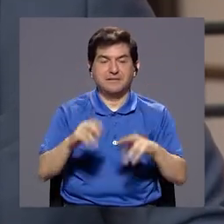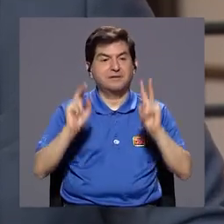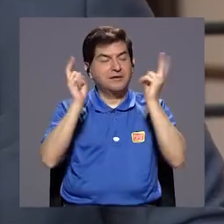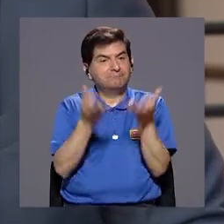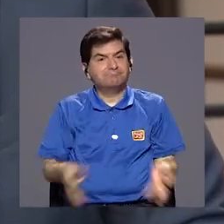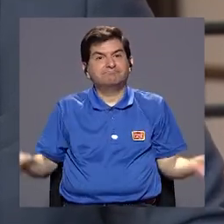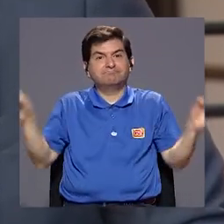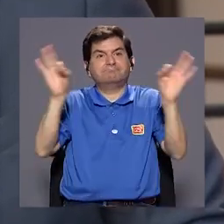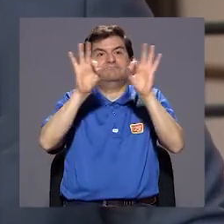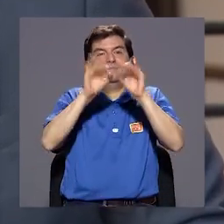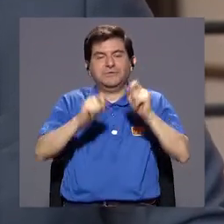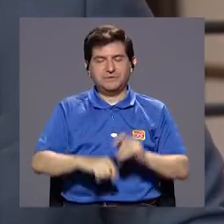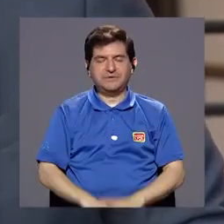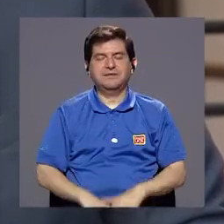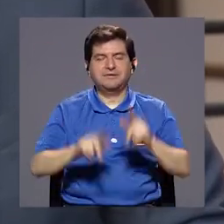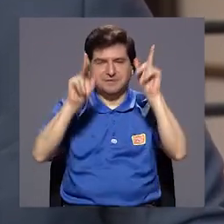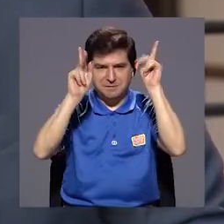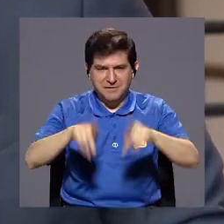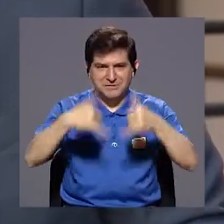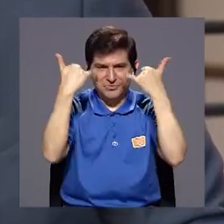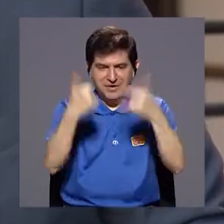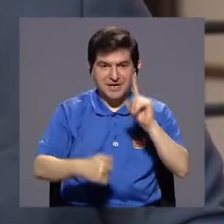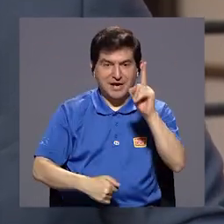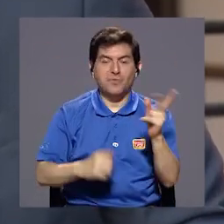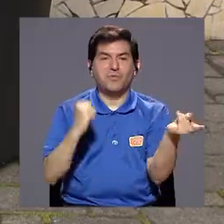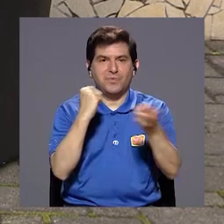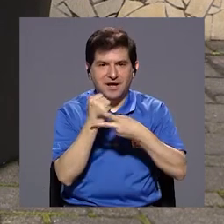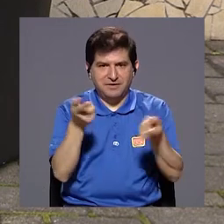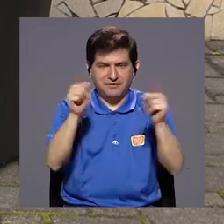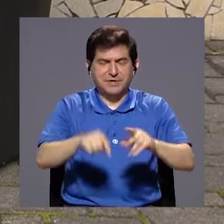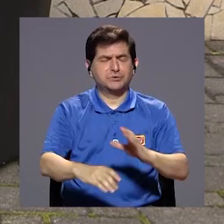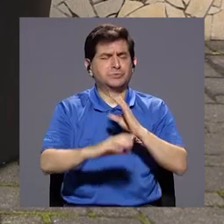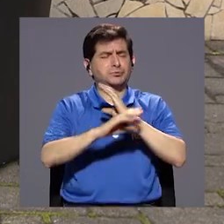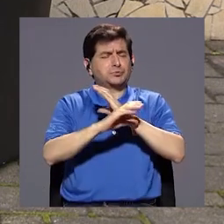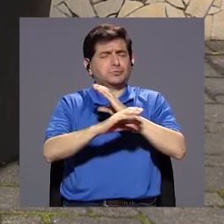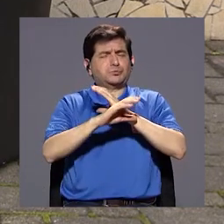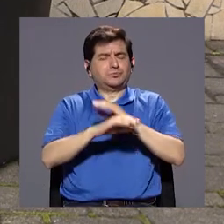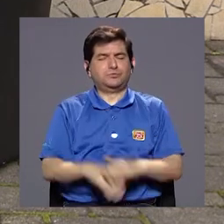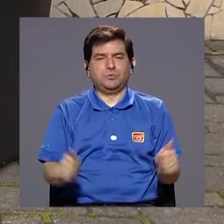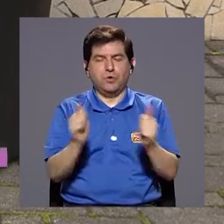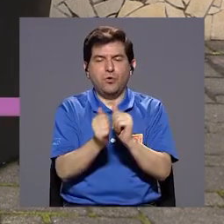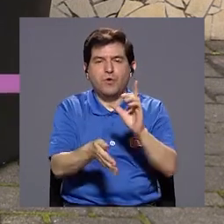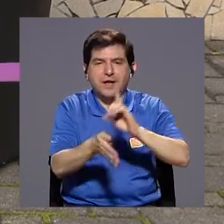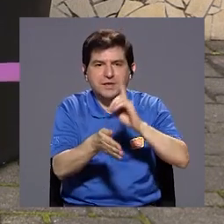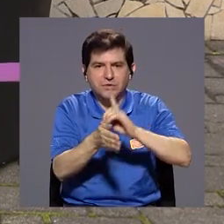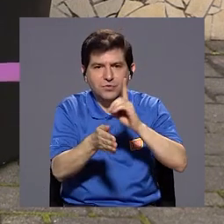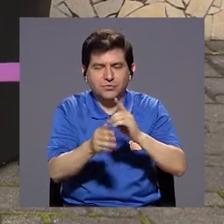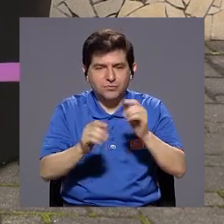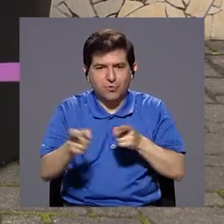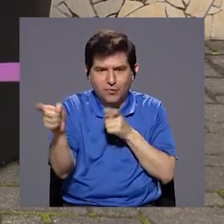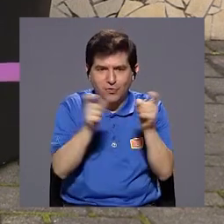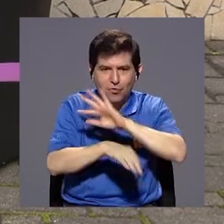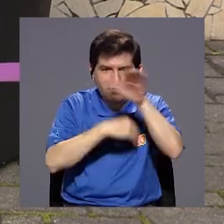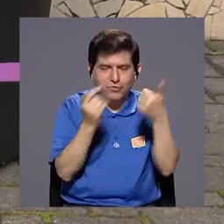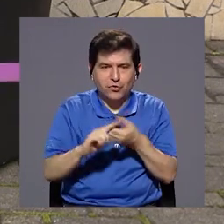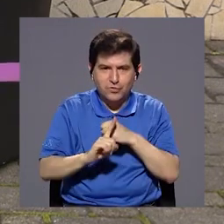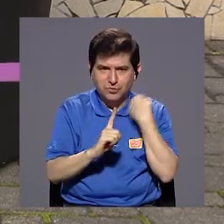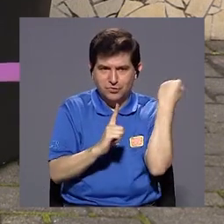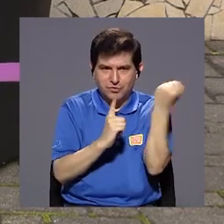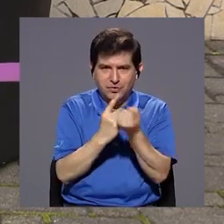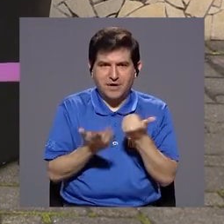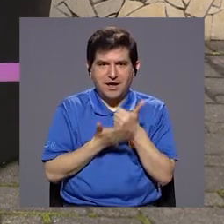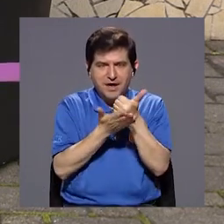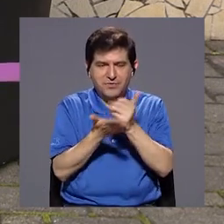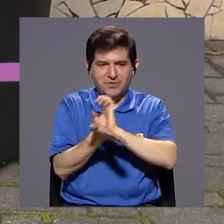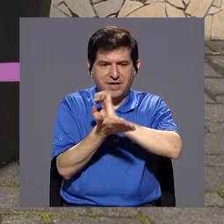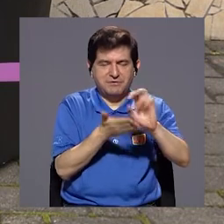tema, porque es muy importante que la persona que ya tuvo uno se cuide muchísimo con su médico de cabecera en controlar todos esos factores que